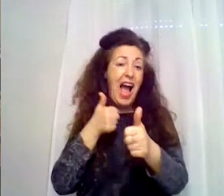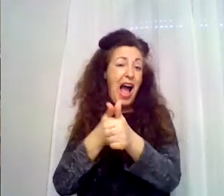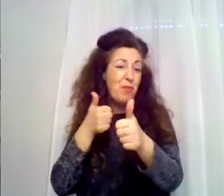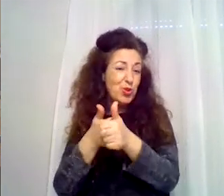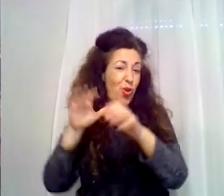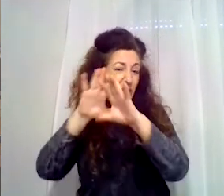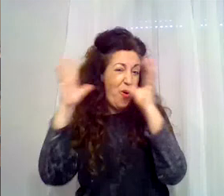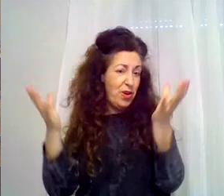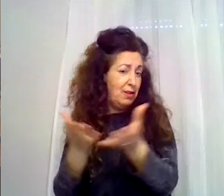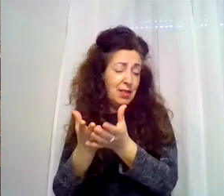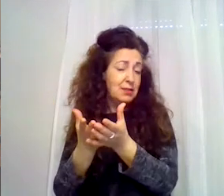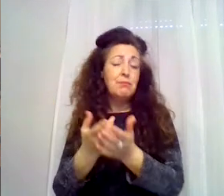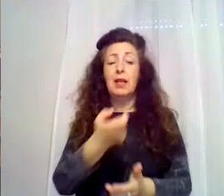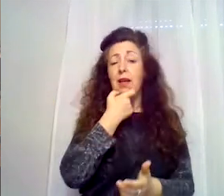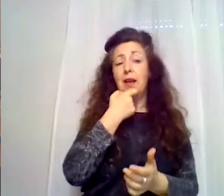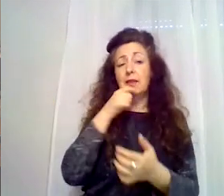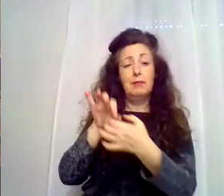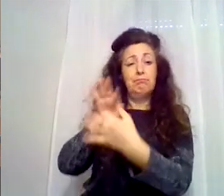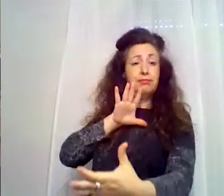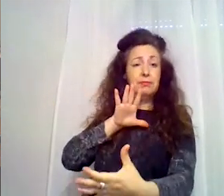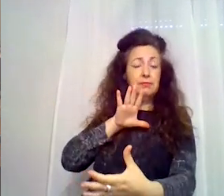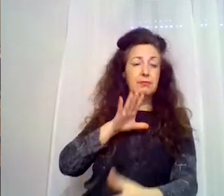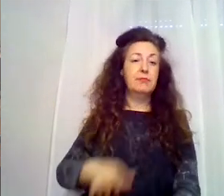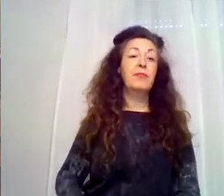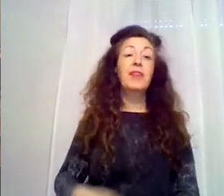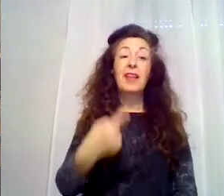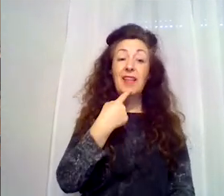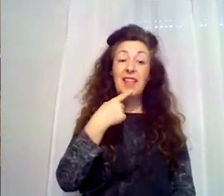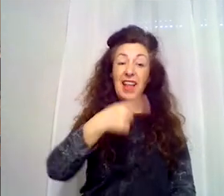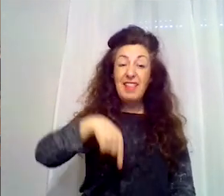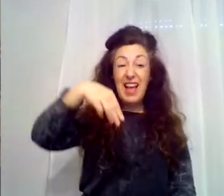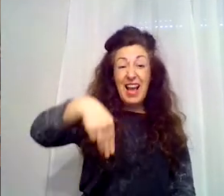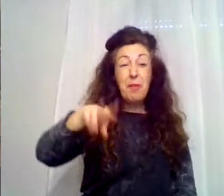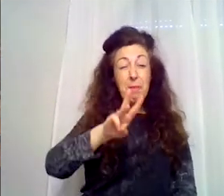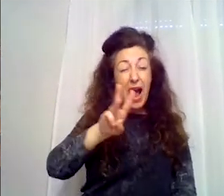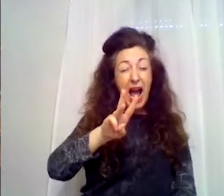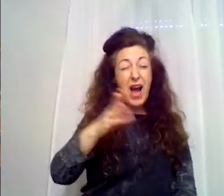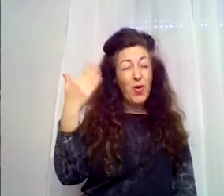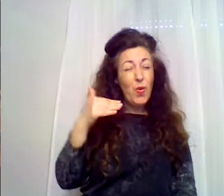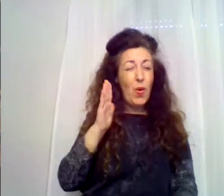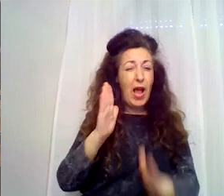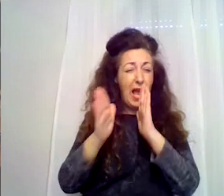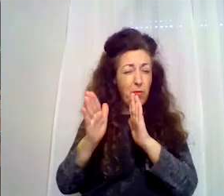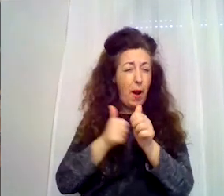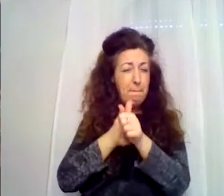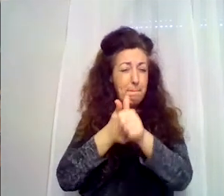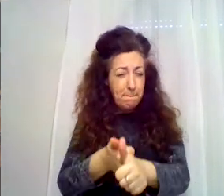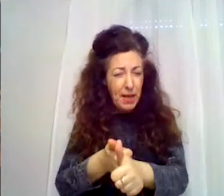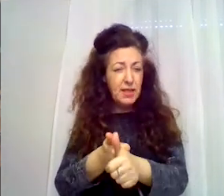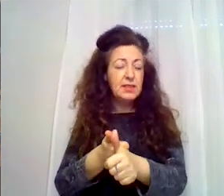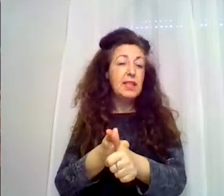que jugaba también con esa doble faceta, ¿no?, de ser agente doble, valga la Hombre, y redundancia. se entiende que los colegios de ingleses que había en